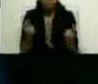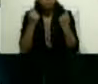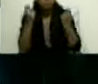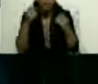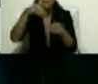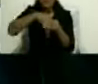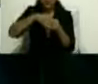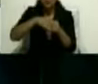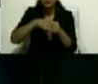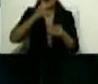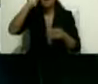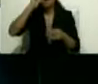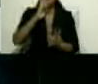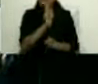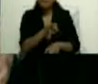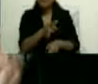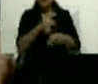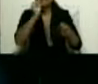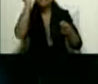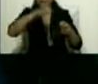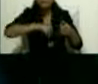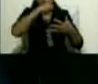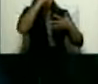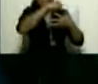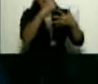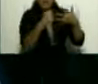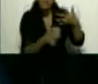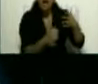votar 5 veces, sí, sí, sí, y a